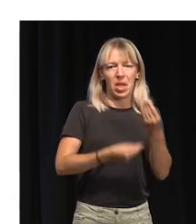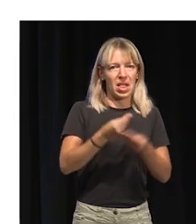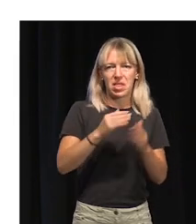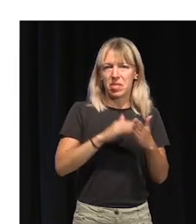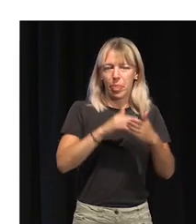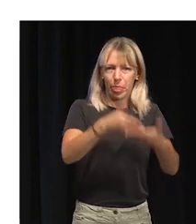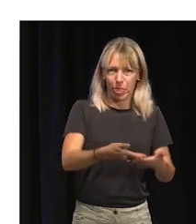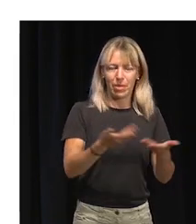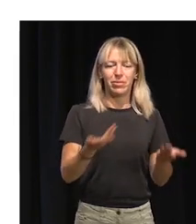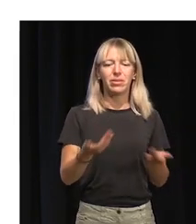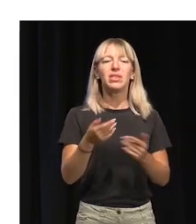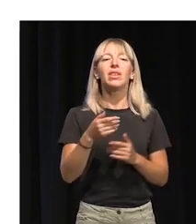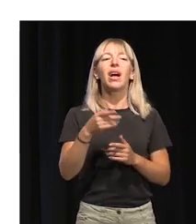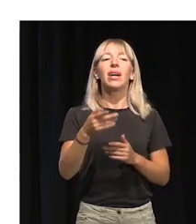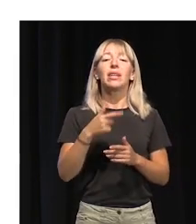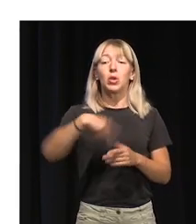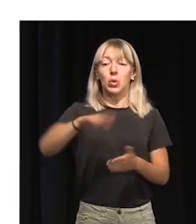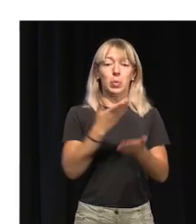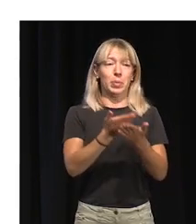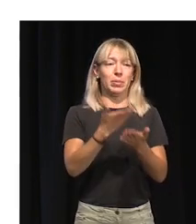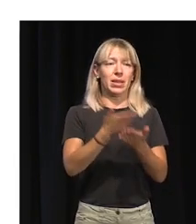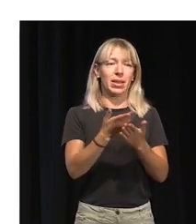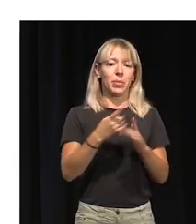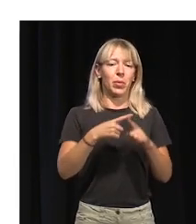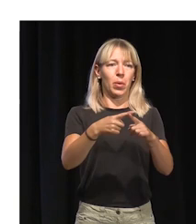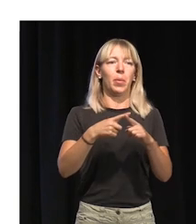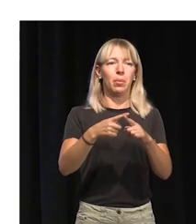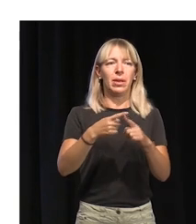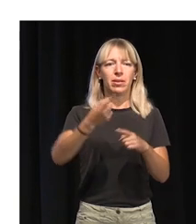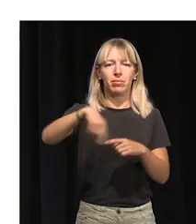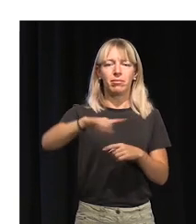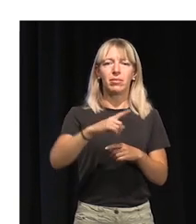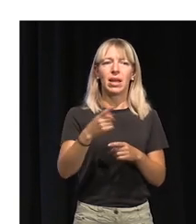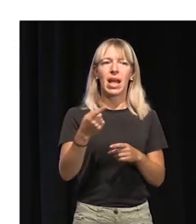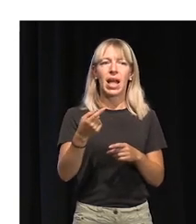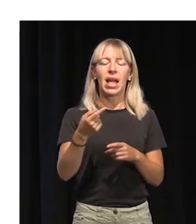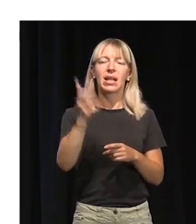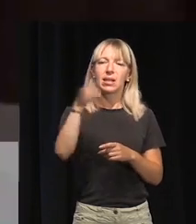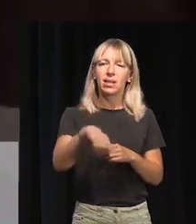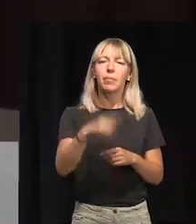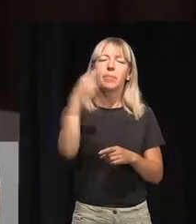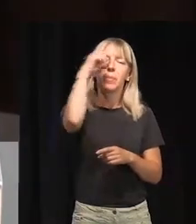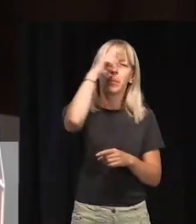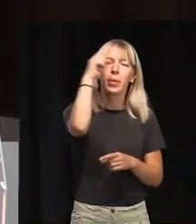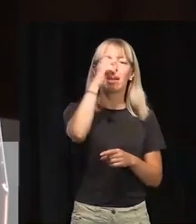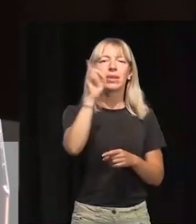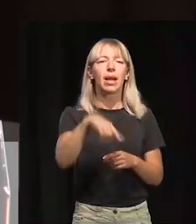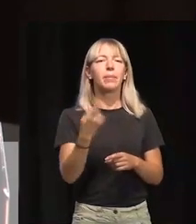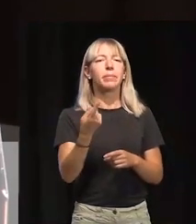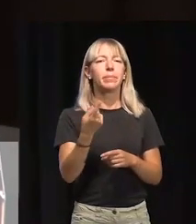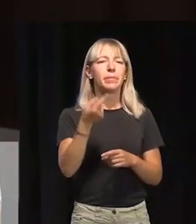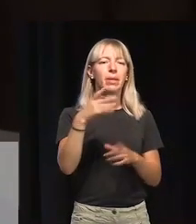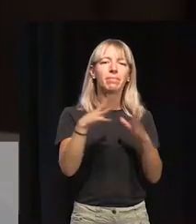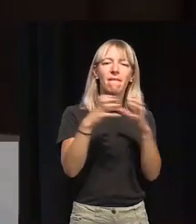no podemos actuar sobre ellas. Así que os pedimos que compartieseis con nosotros también vuestras preocupaciones, también